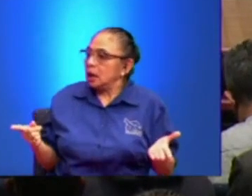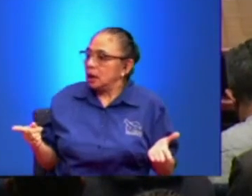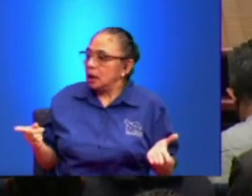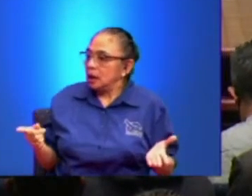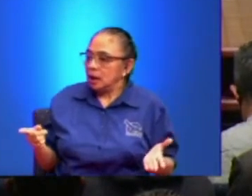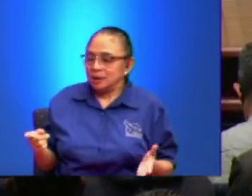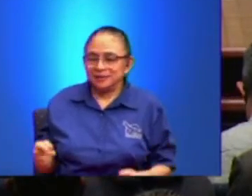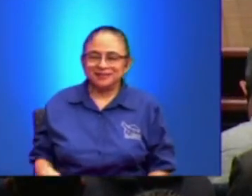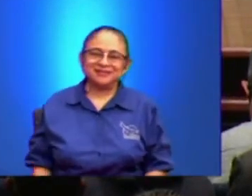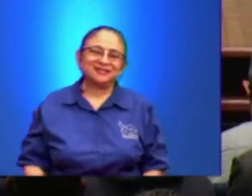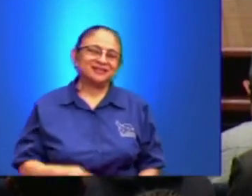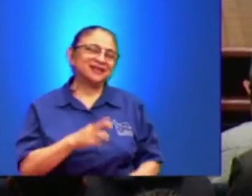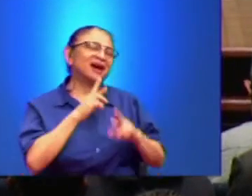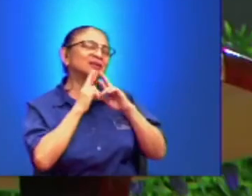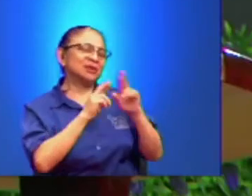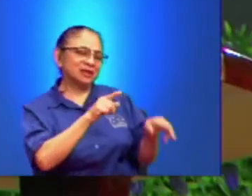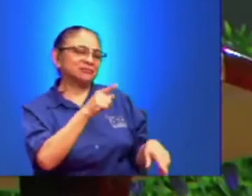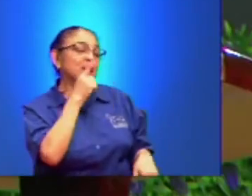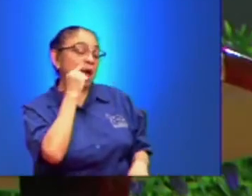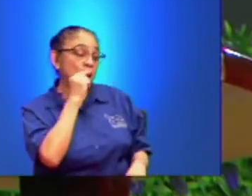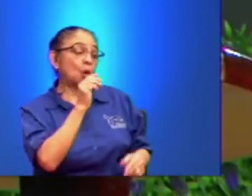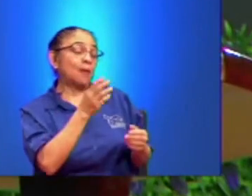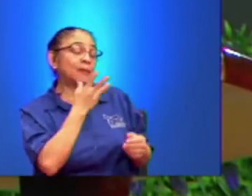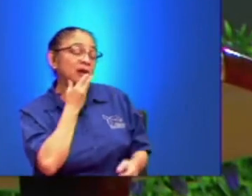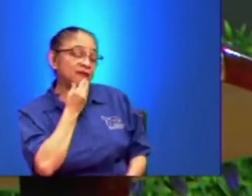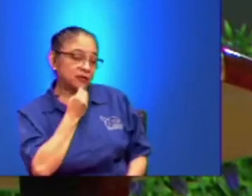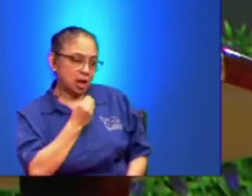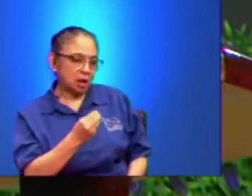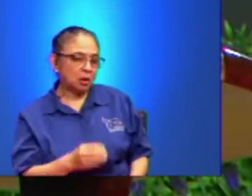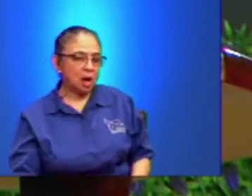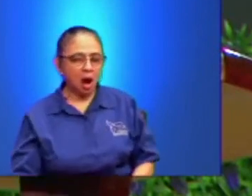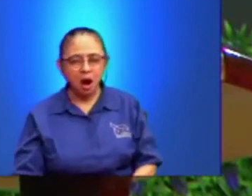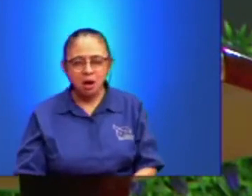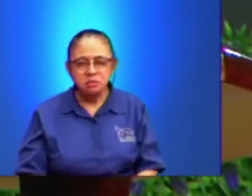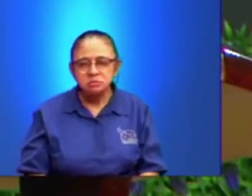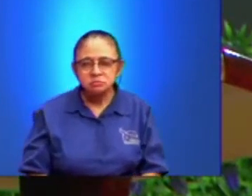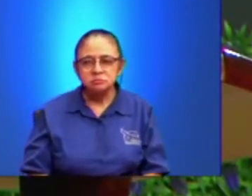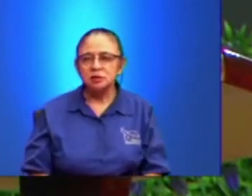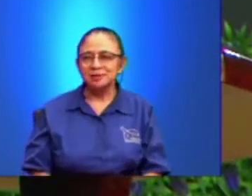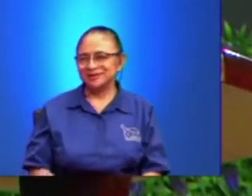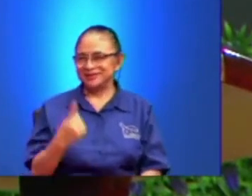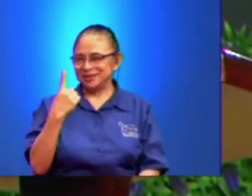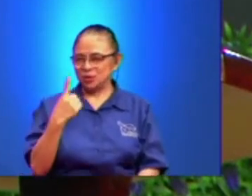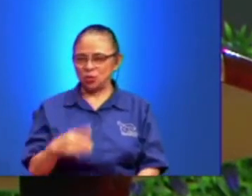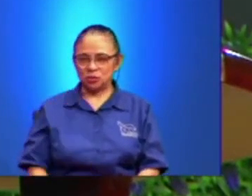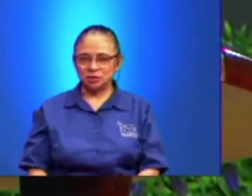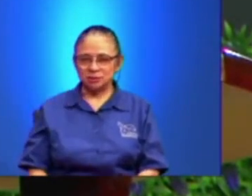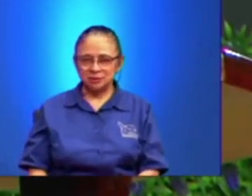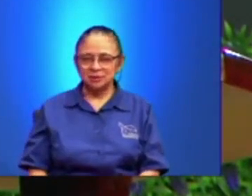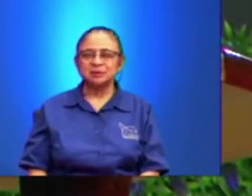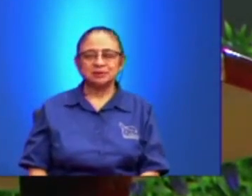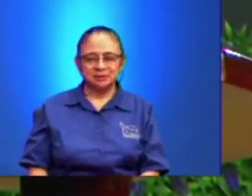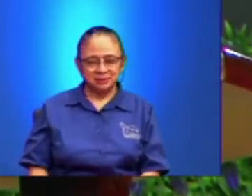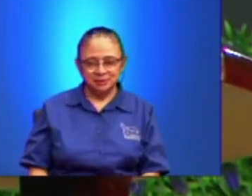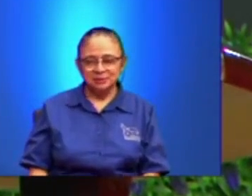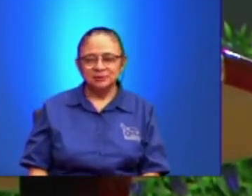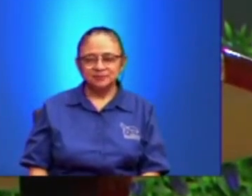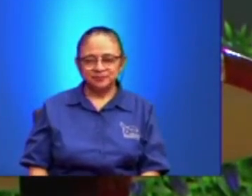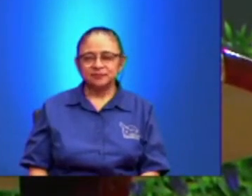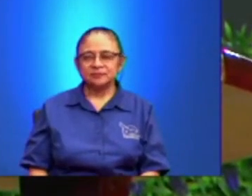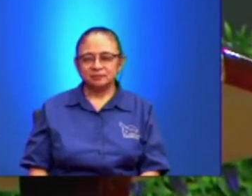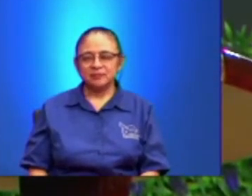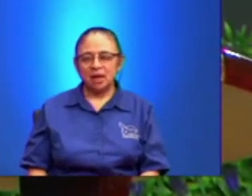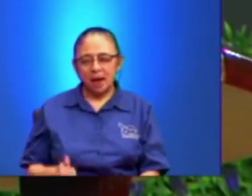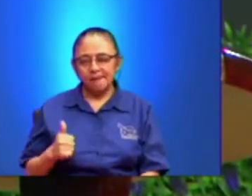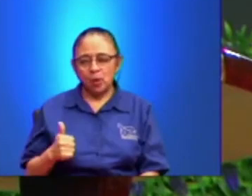hombre viejo decía bandido desde a-1 y desprecia que fuera cierto sería